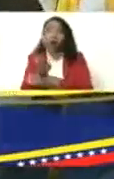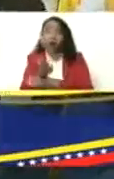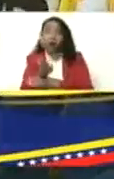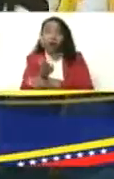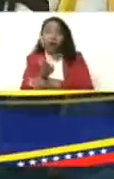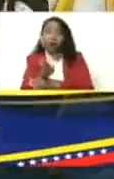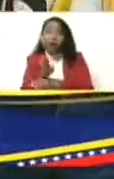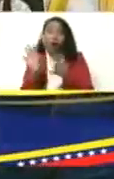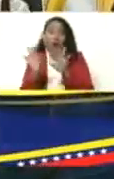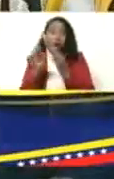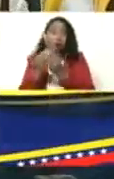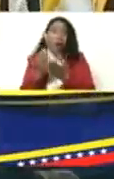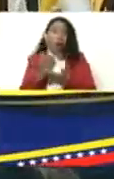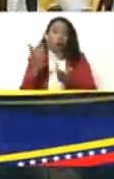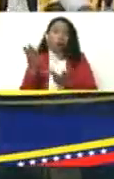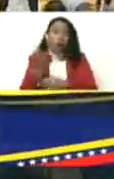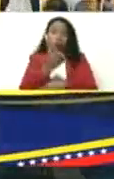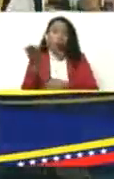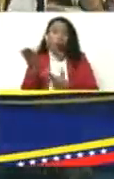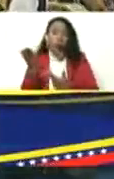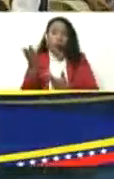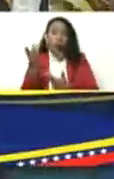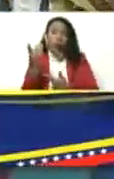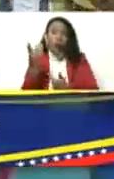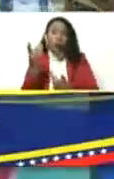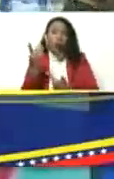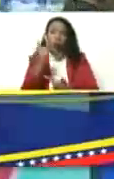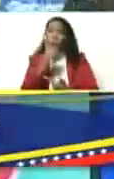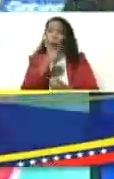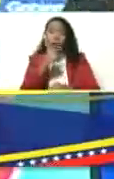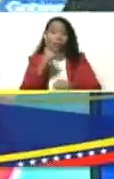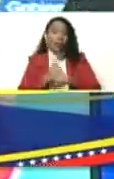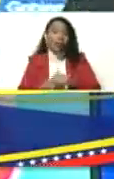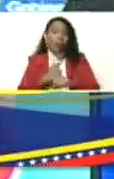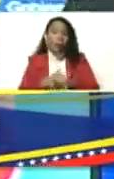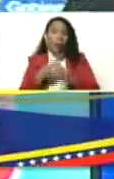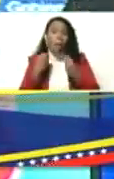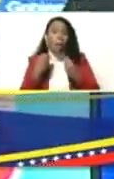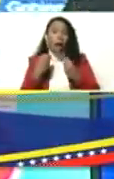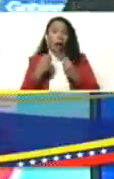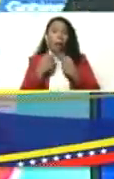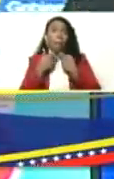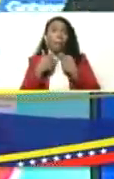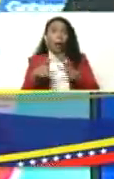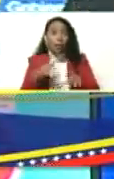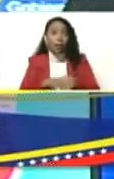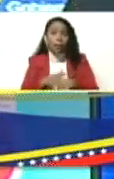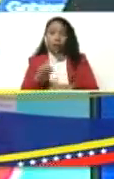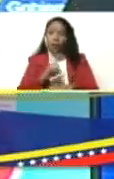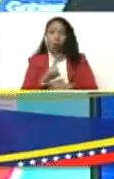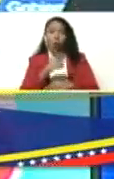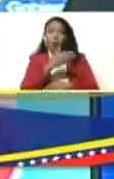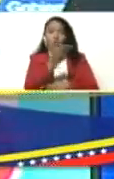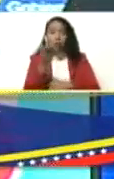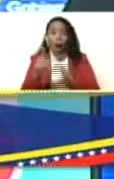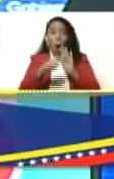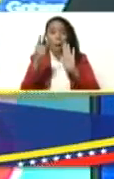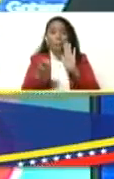A ustedes. Ustedes no tienen tiempo para perder. Ustedes están dedicados